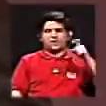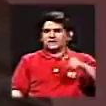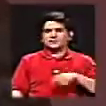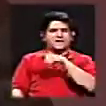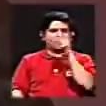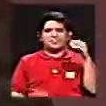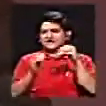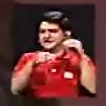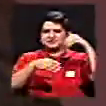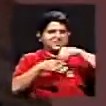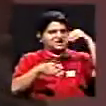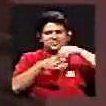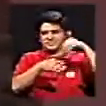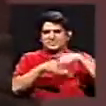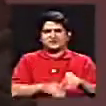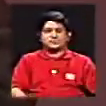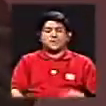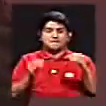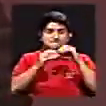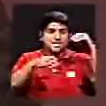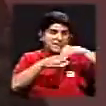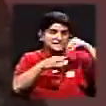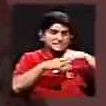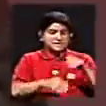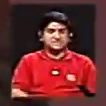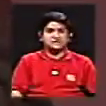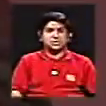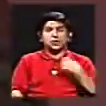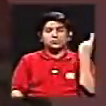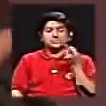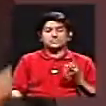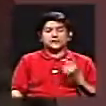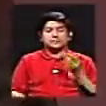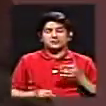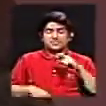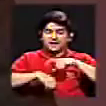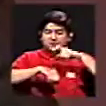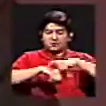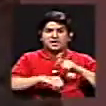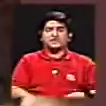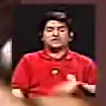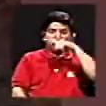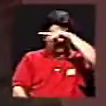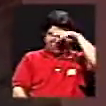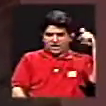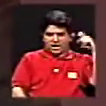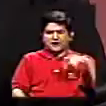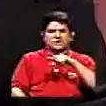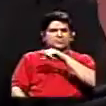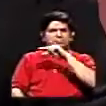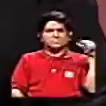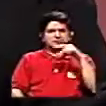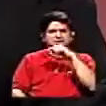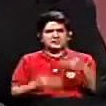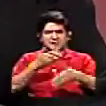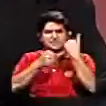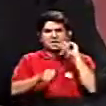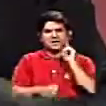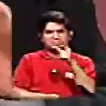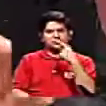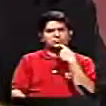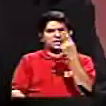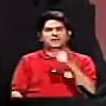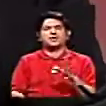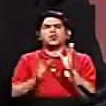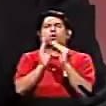meses de mayor inversión. Uh-huh. Probablemente la mayor inversión se deberá dar siempre en los meses de verano, ¿verdad? Hace algunas semanas usted dijo